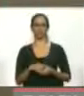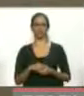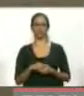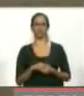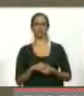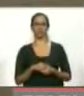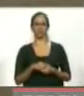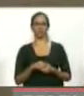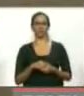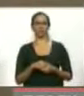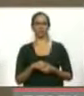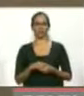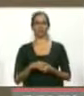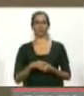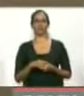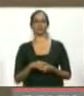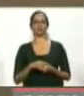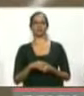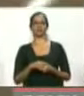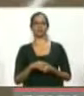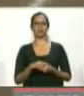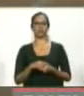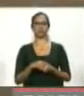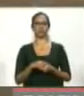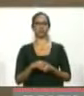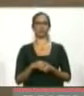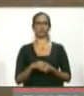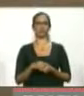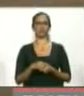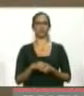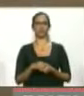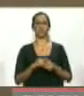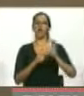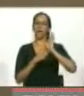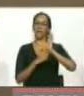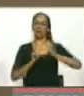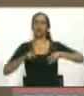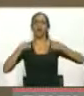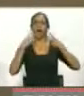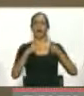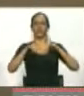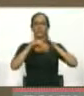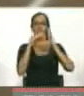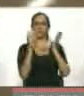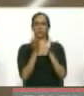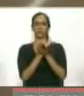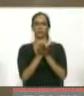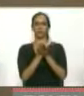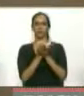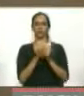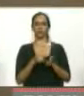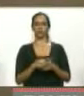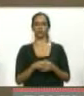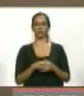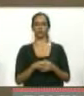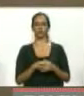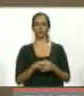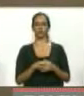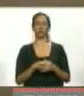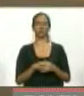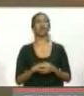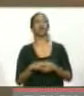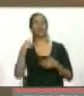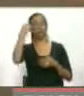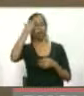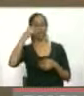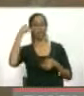para robarse sal y otro para violar le demostraremos nuevamente el mundo que el pueblo